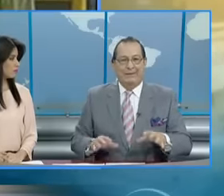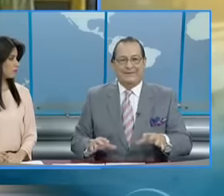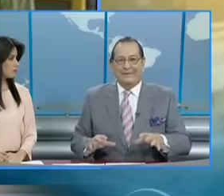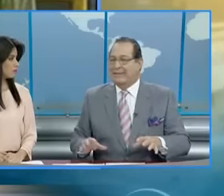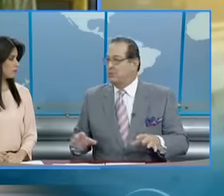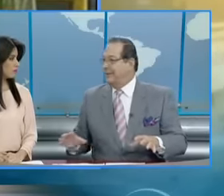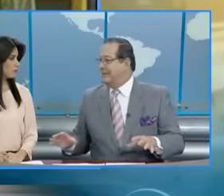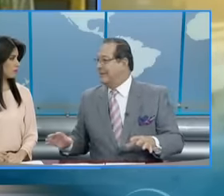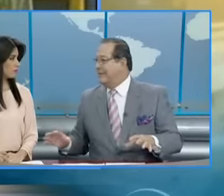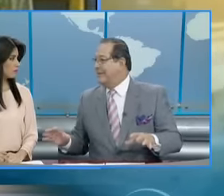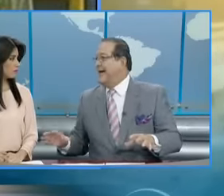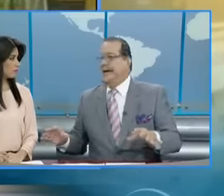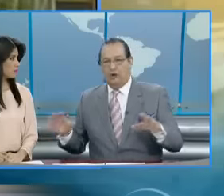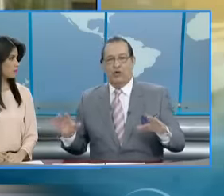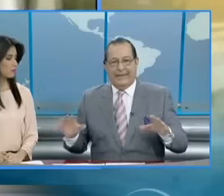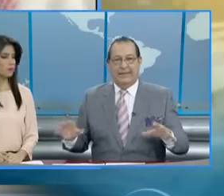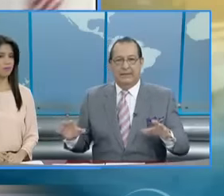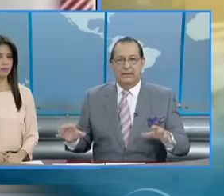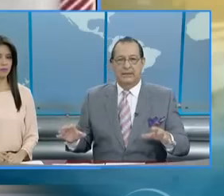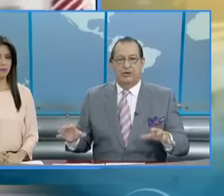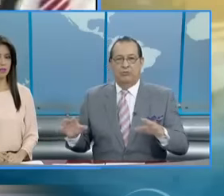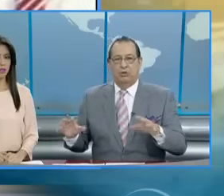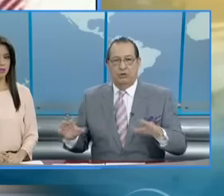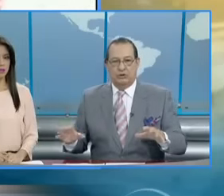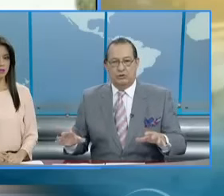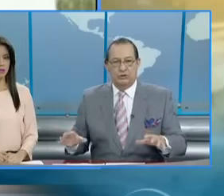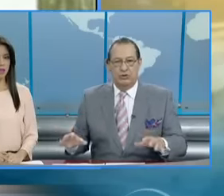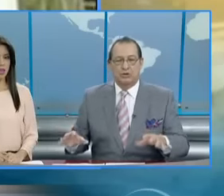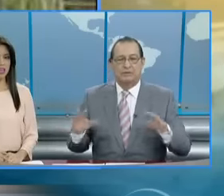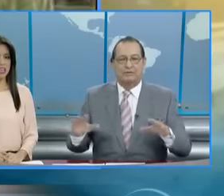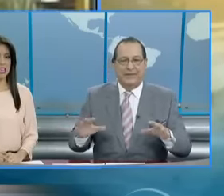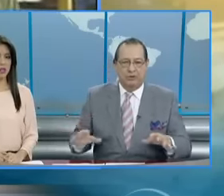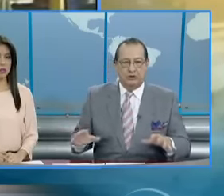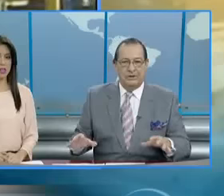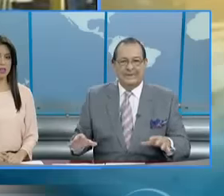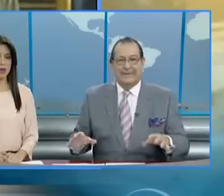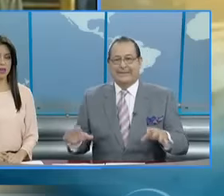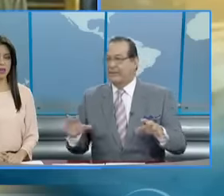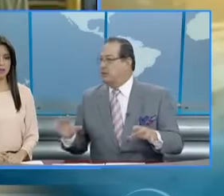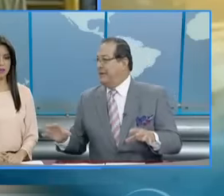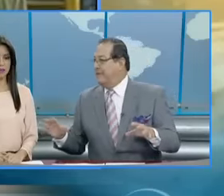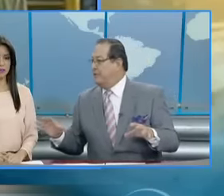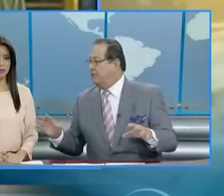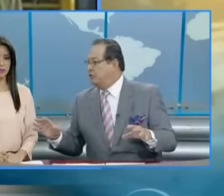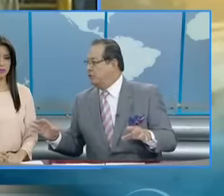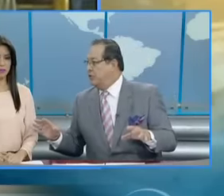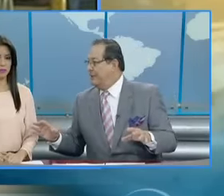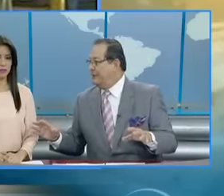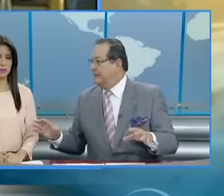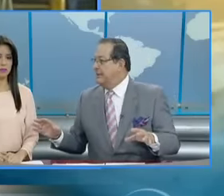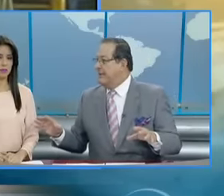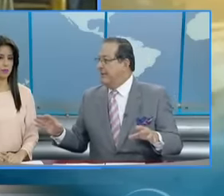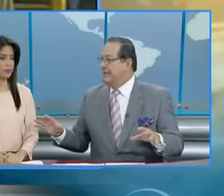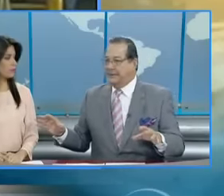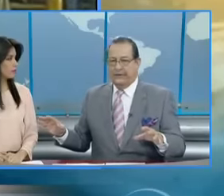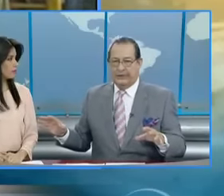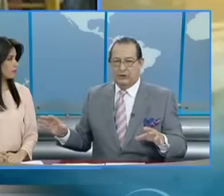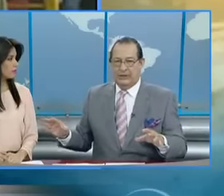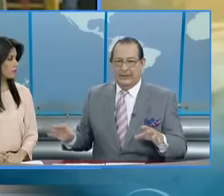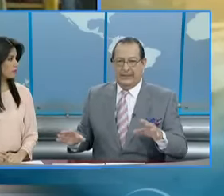va a ser la suerte que van a correr los morbosos, los enfermos, que se suben a propósitos